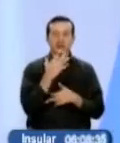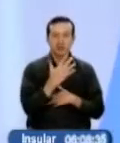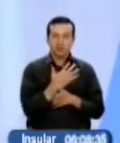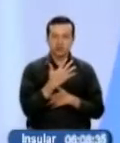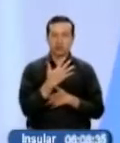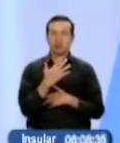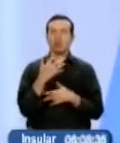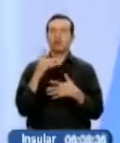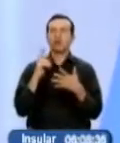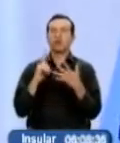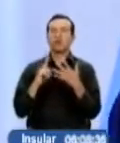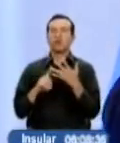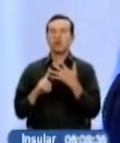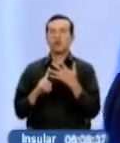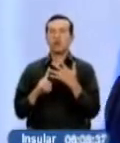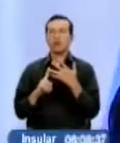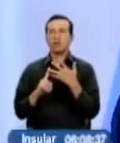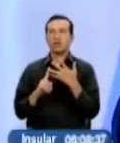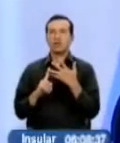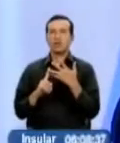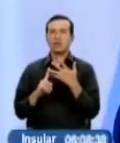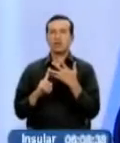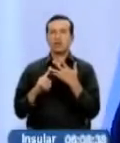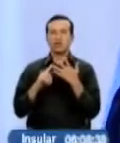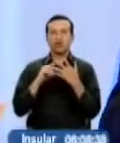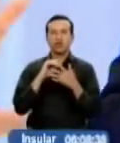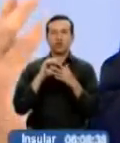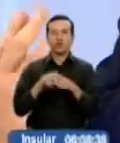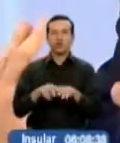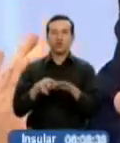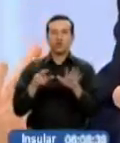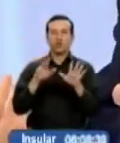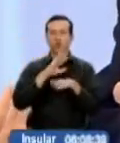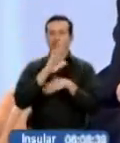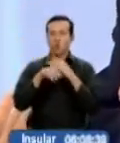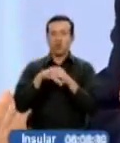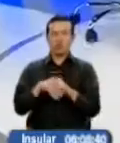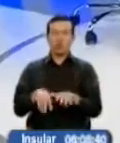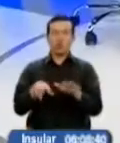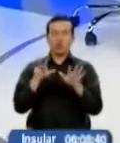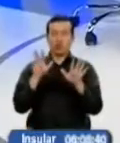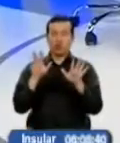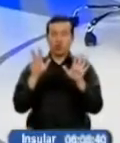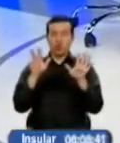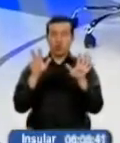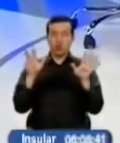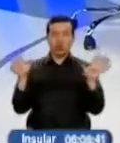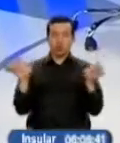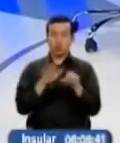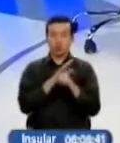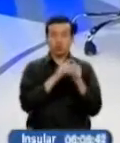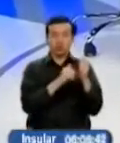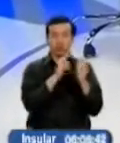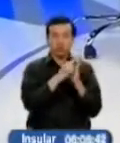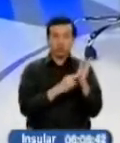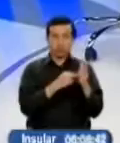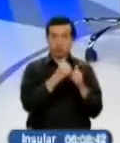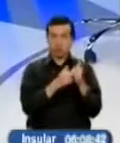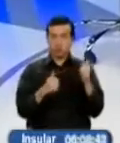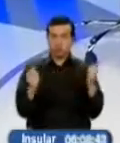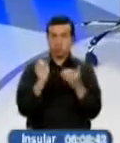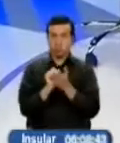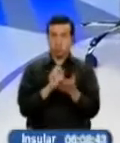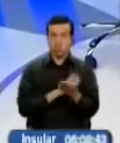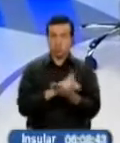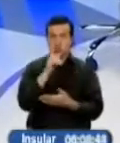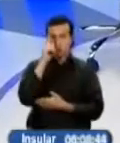Unión Ecuatoriana. Tenemos ya los 8 programas. Pero cuando tú hablas de definidos, los 8 programas, hablas de los que están registrados en el Consejo. Están